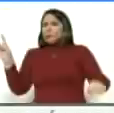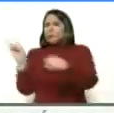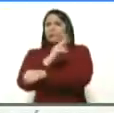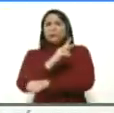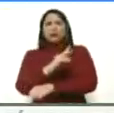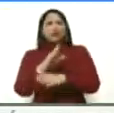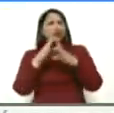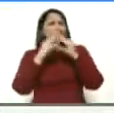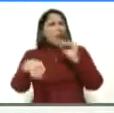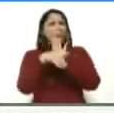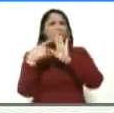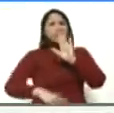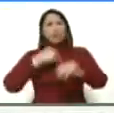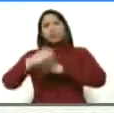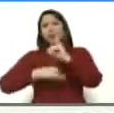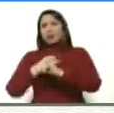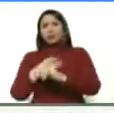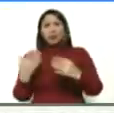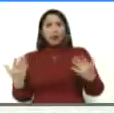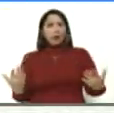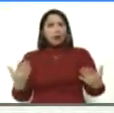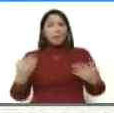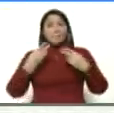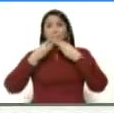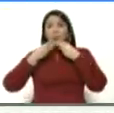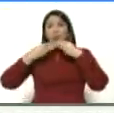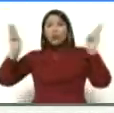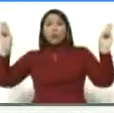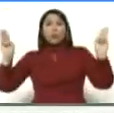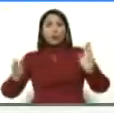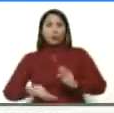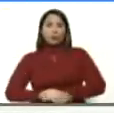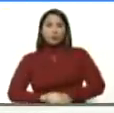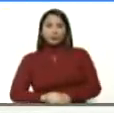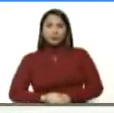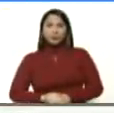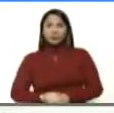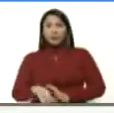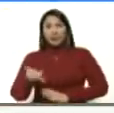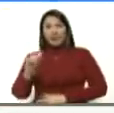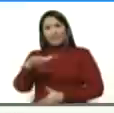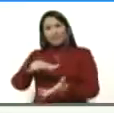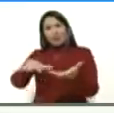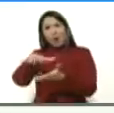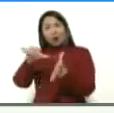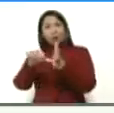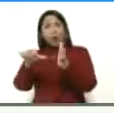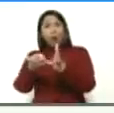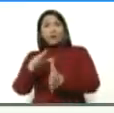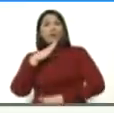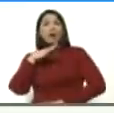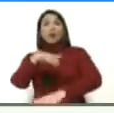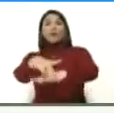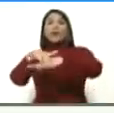violatoria del derecho internacional público. Se ha dado una situación donde el